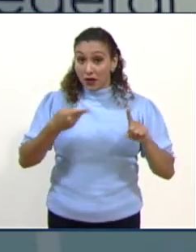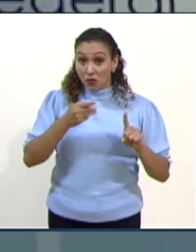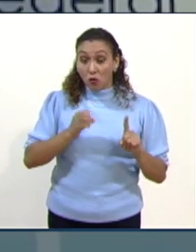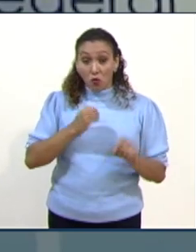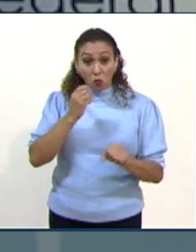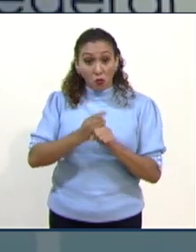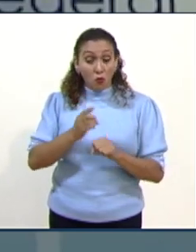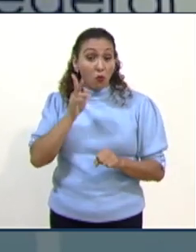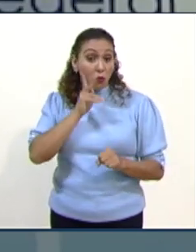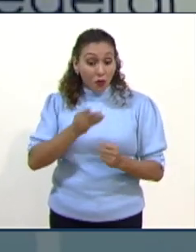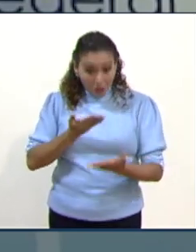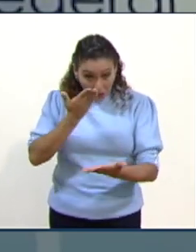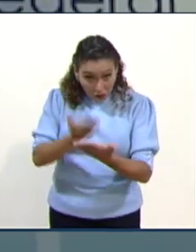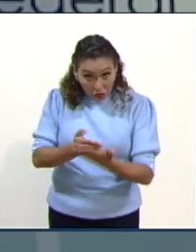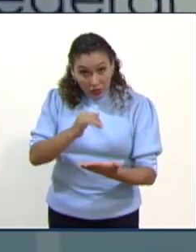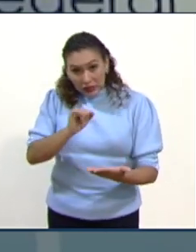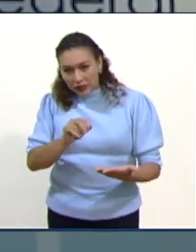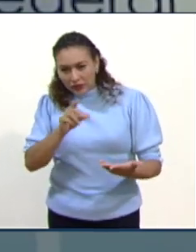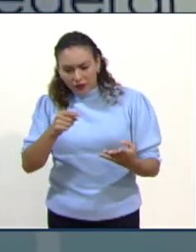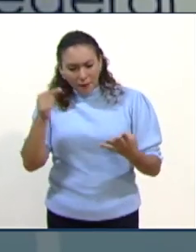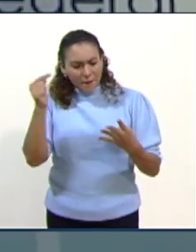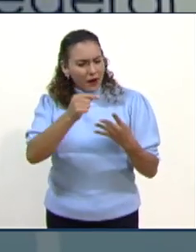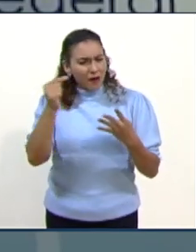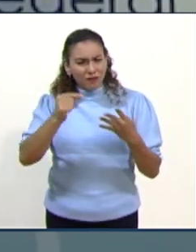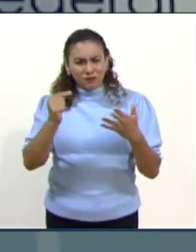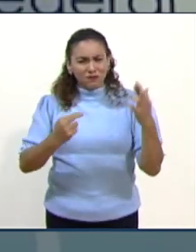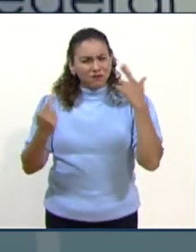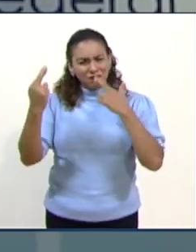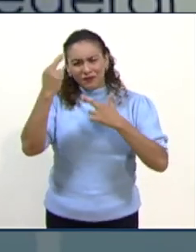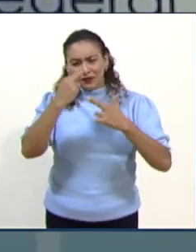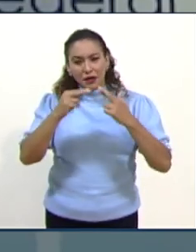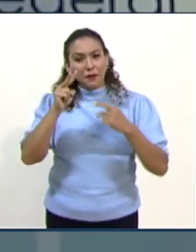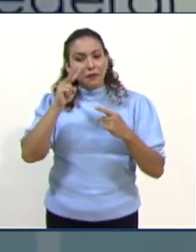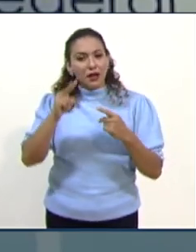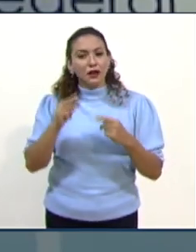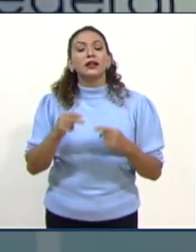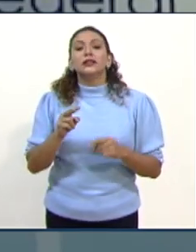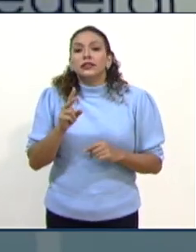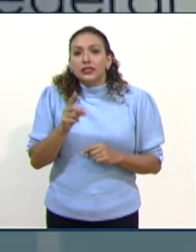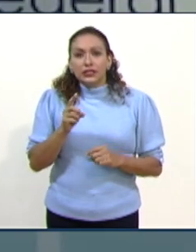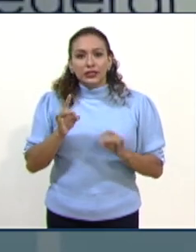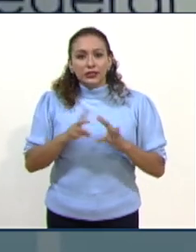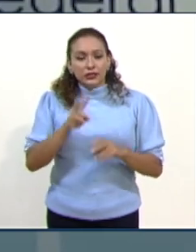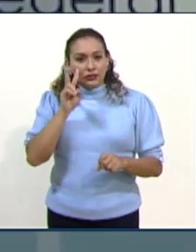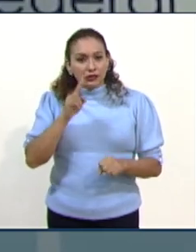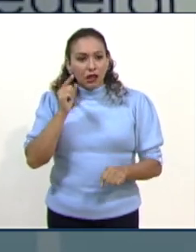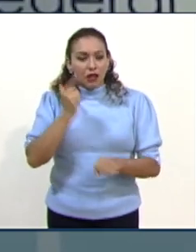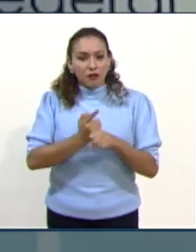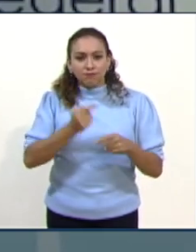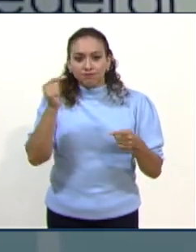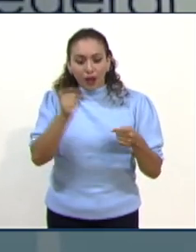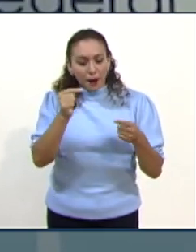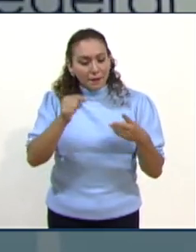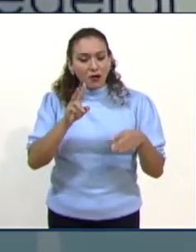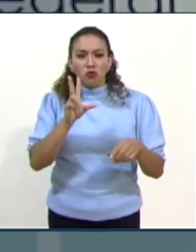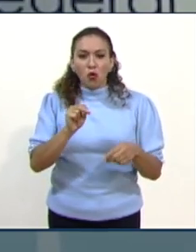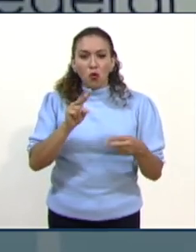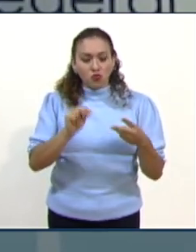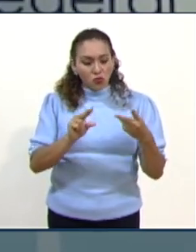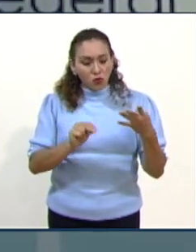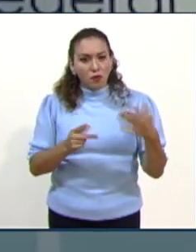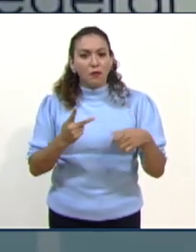y incluso cuando hay una sentencia condenatoria de oficio tenemos que revisar que la condena que se le